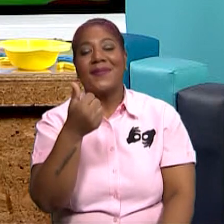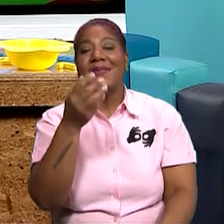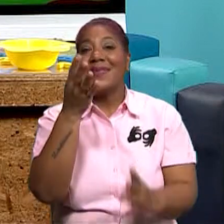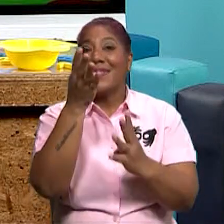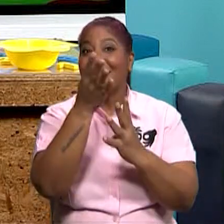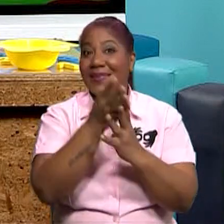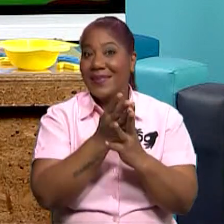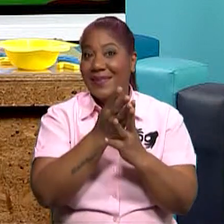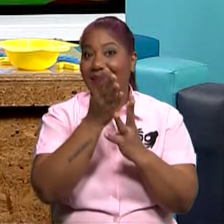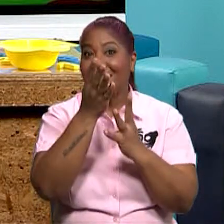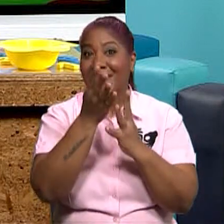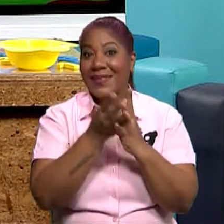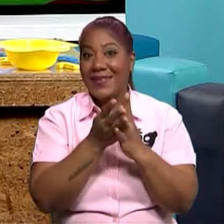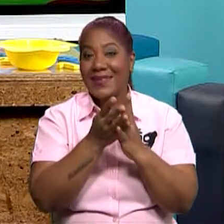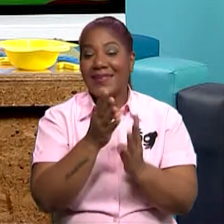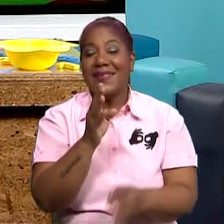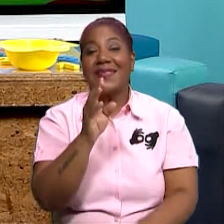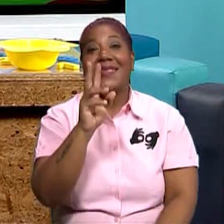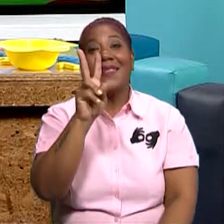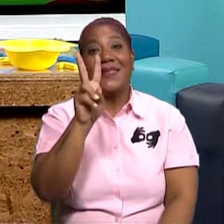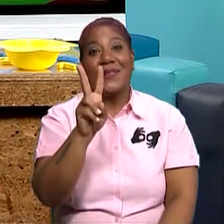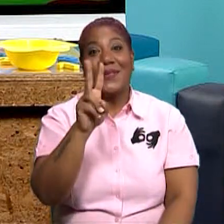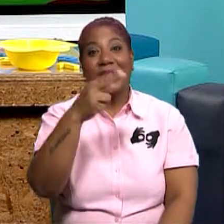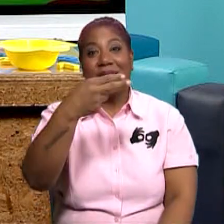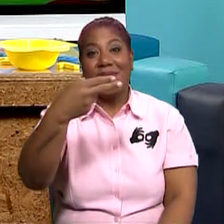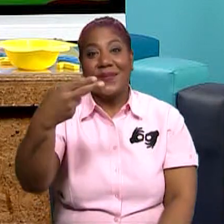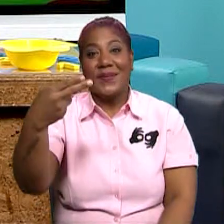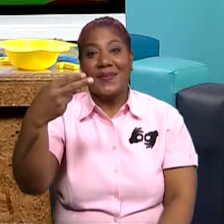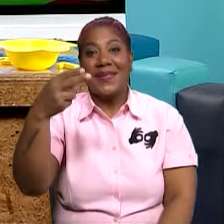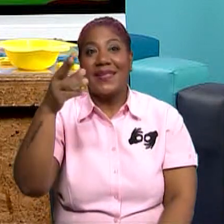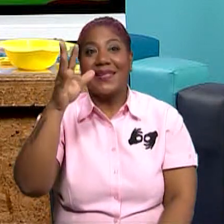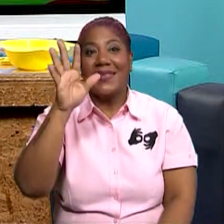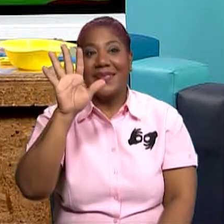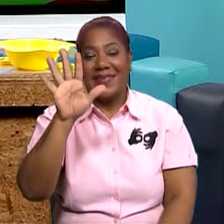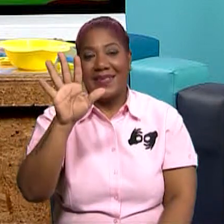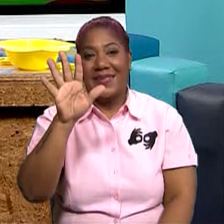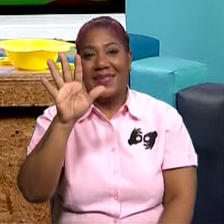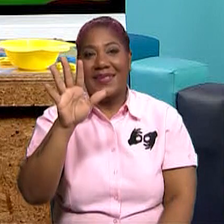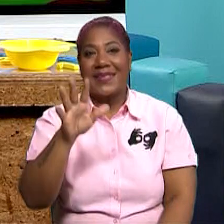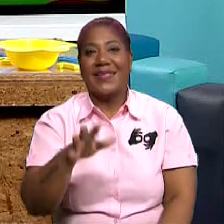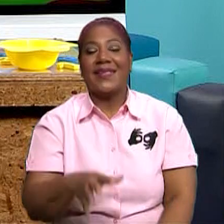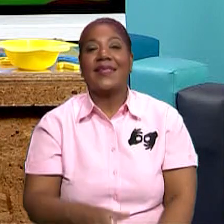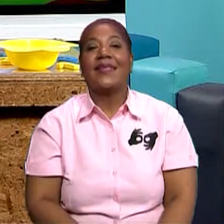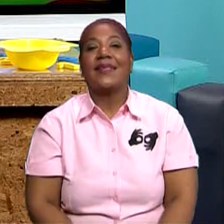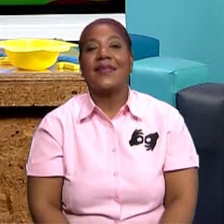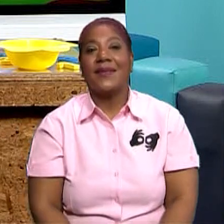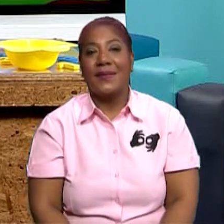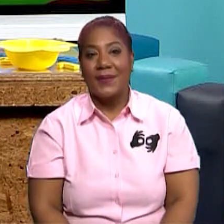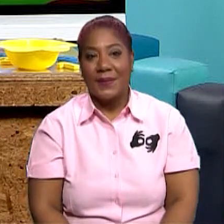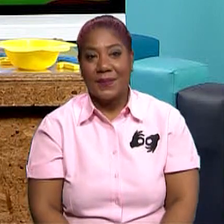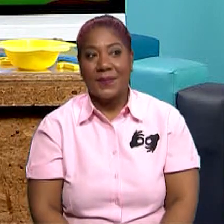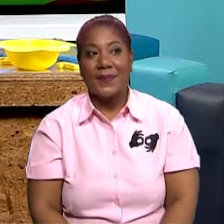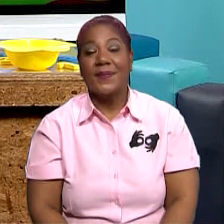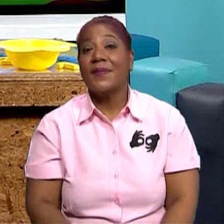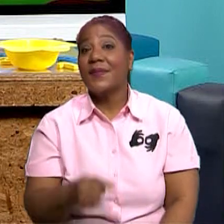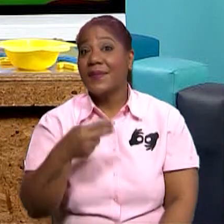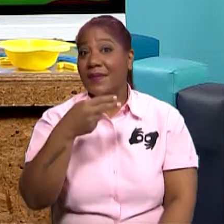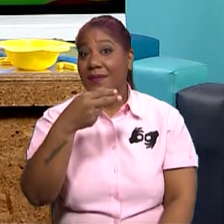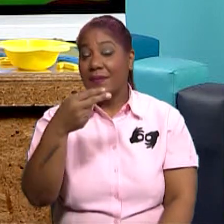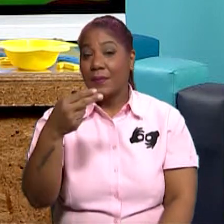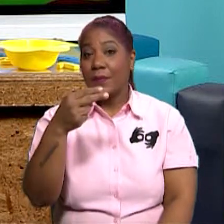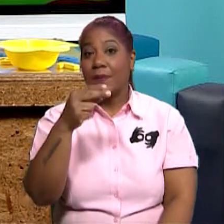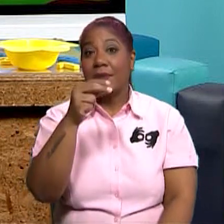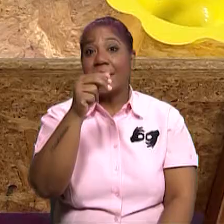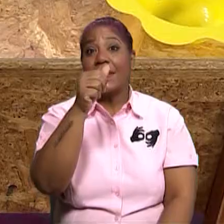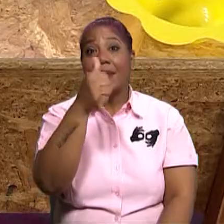igual a 5, porque le tocaron 5 pompones a cada platito. Interesante, ¿verdad? Entonces, por eso yo he colocado acá